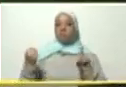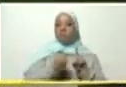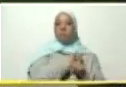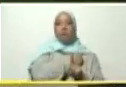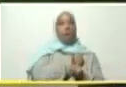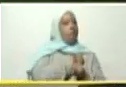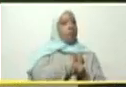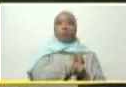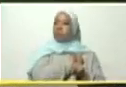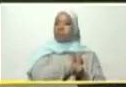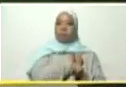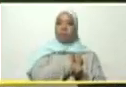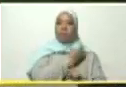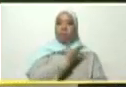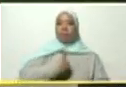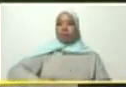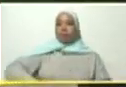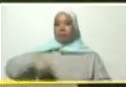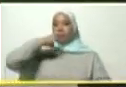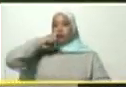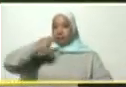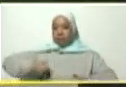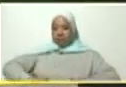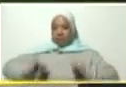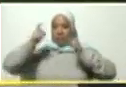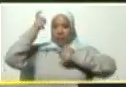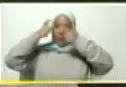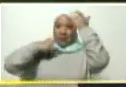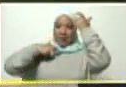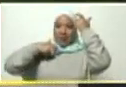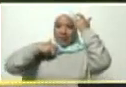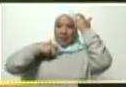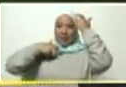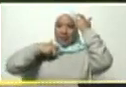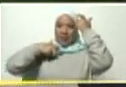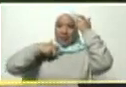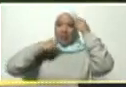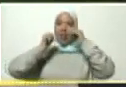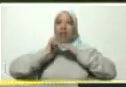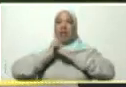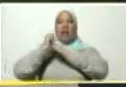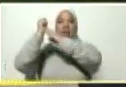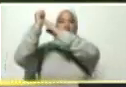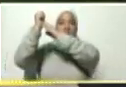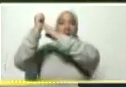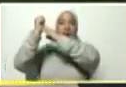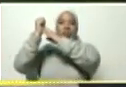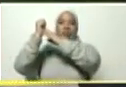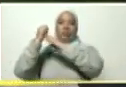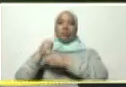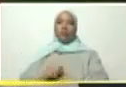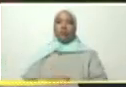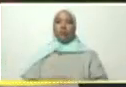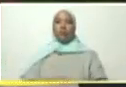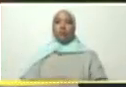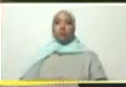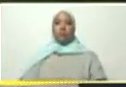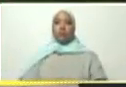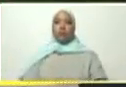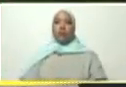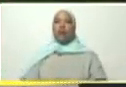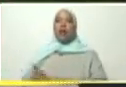no maduro hijo de Chávez Bueno es un líder un dirigente que